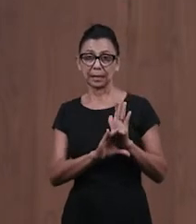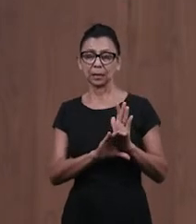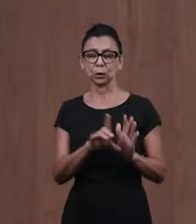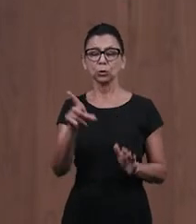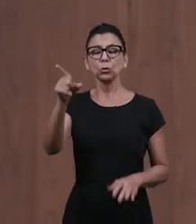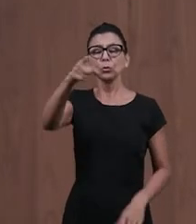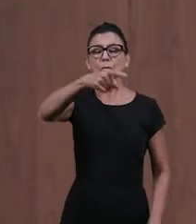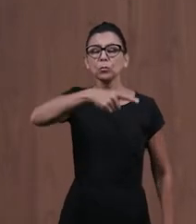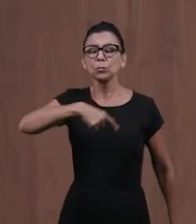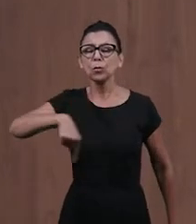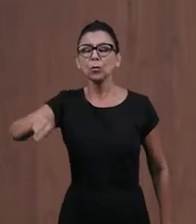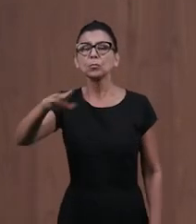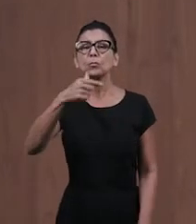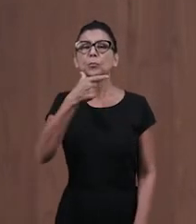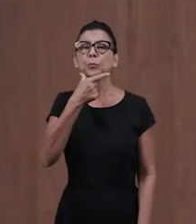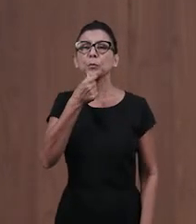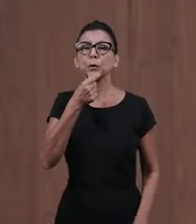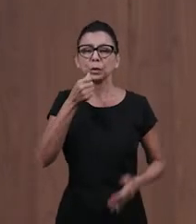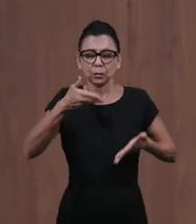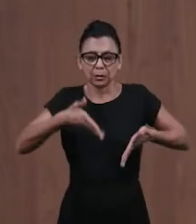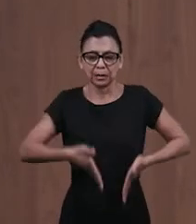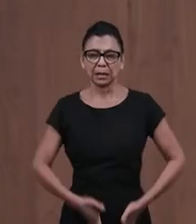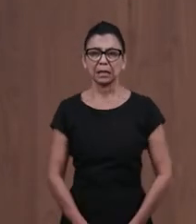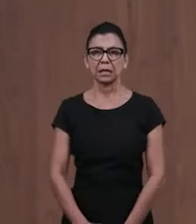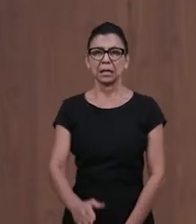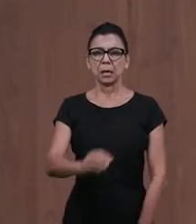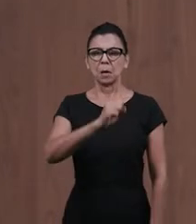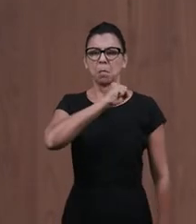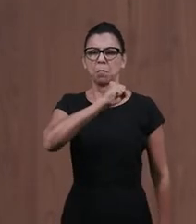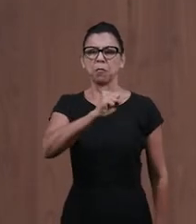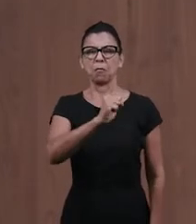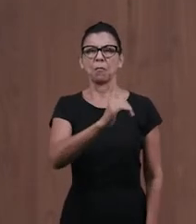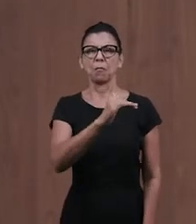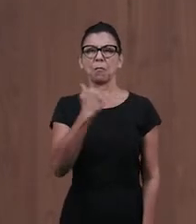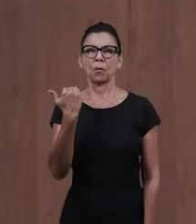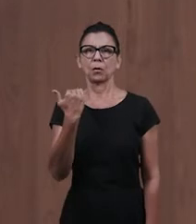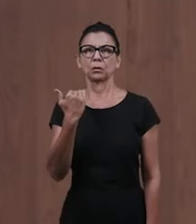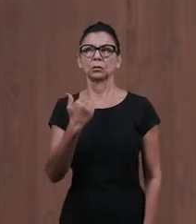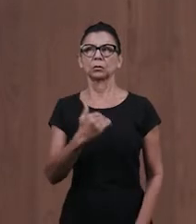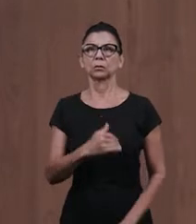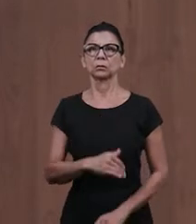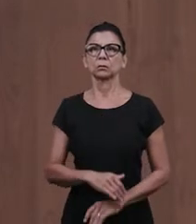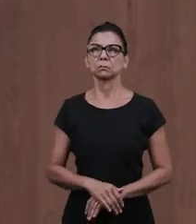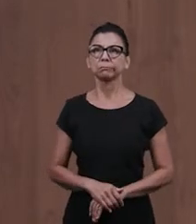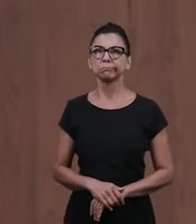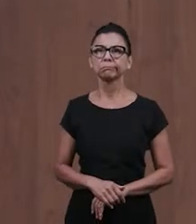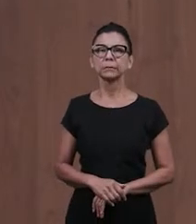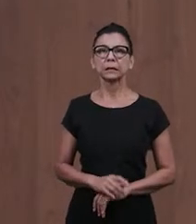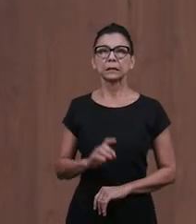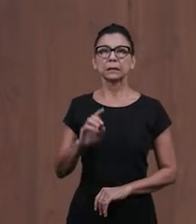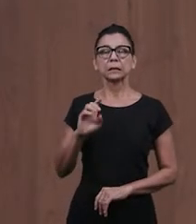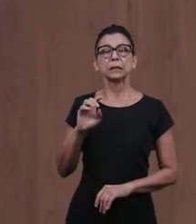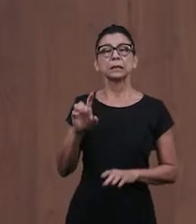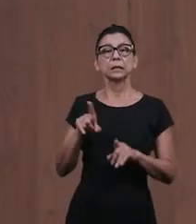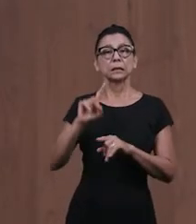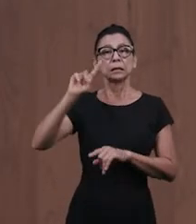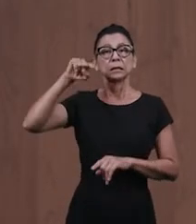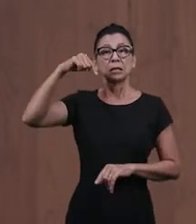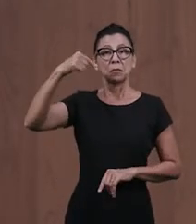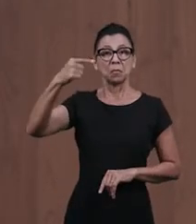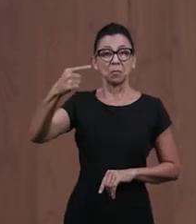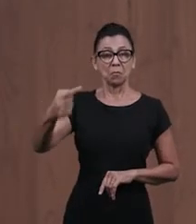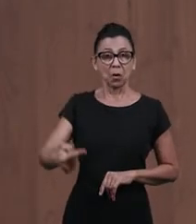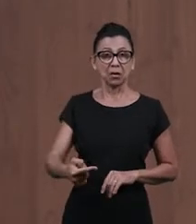que nazcan serían muertos. Y después de un tiempo él dijo que serían lanzados al